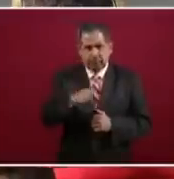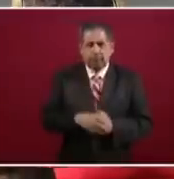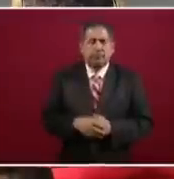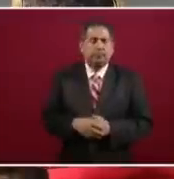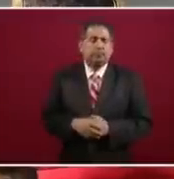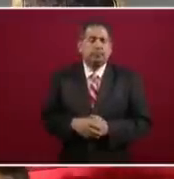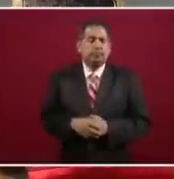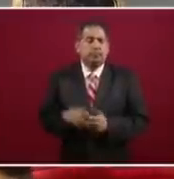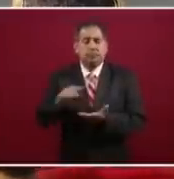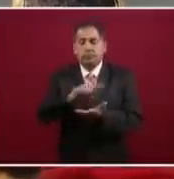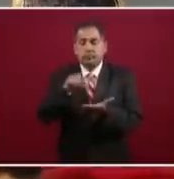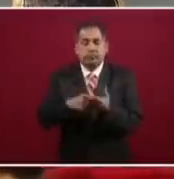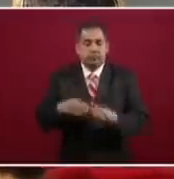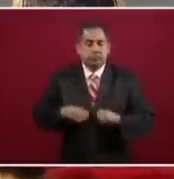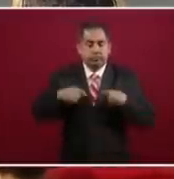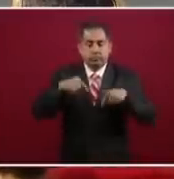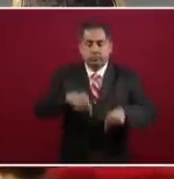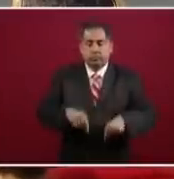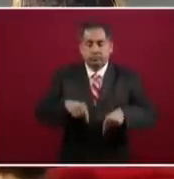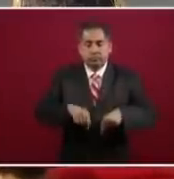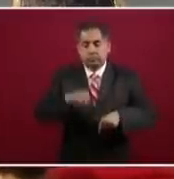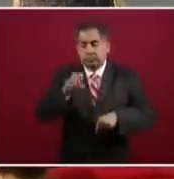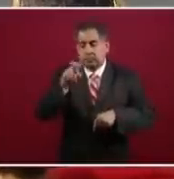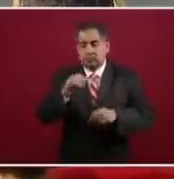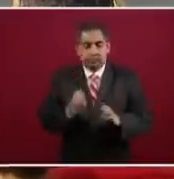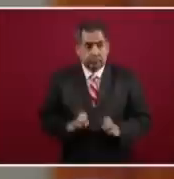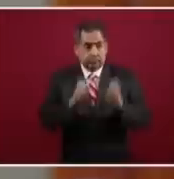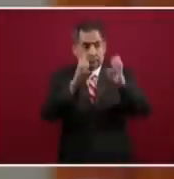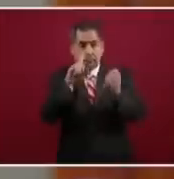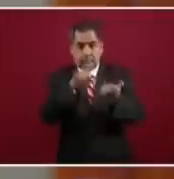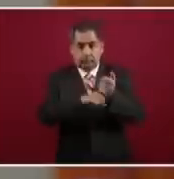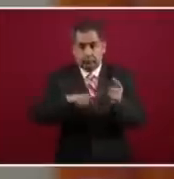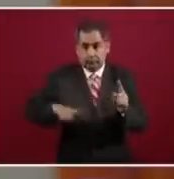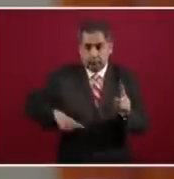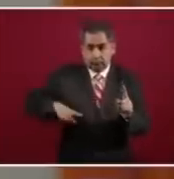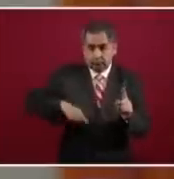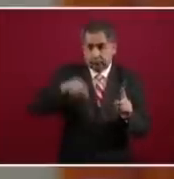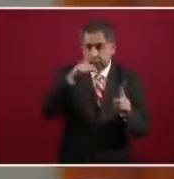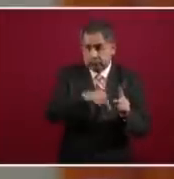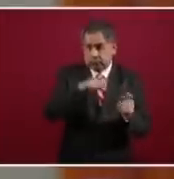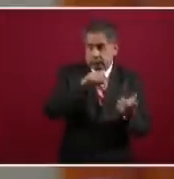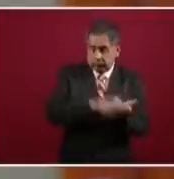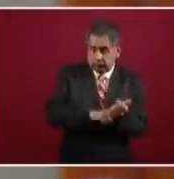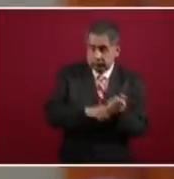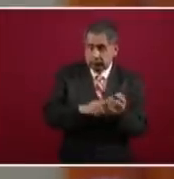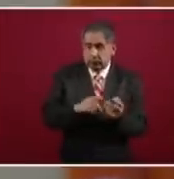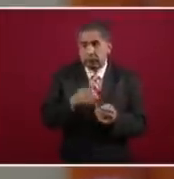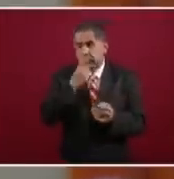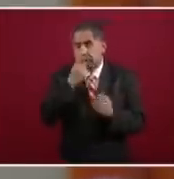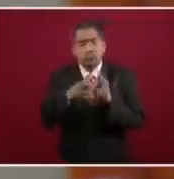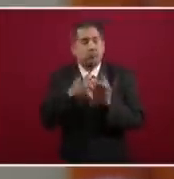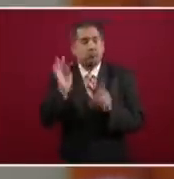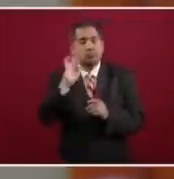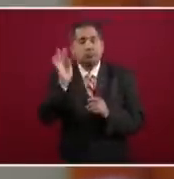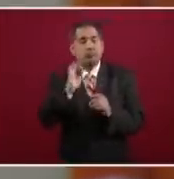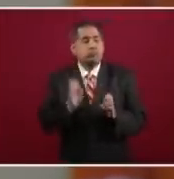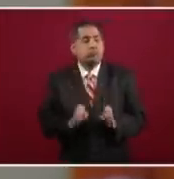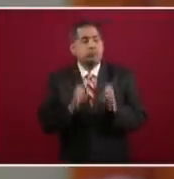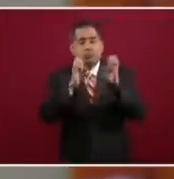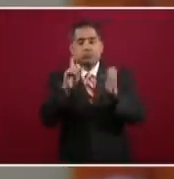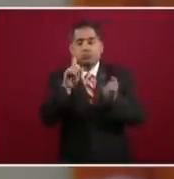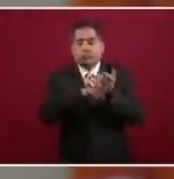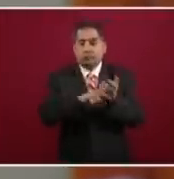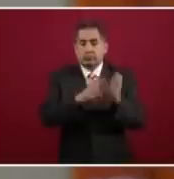residencia de evo morales sería en algún edificio de gobierno si se está contemplando se habla de que estuviera en algún edificio de